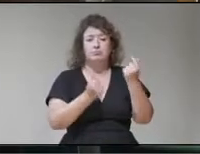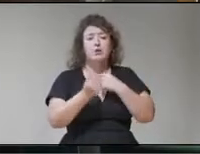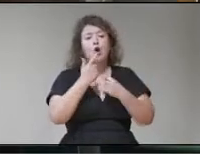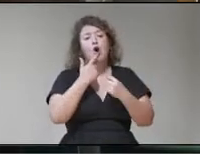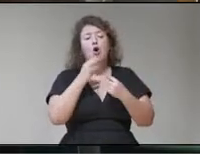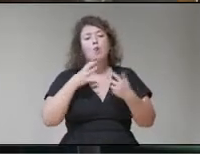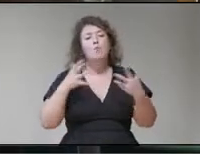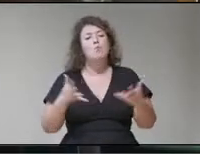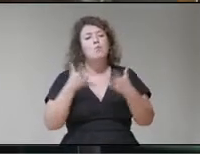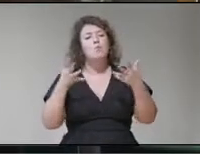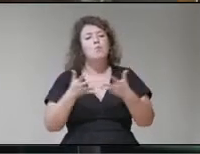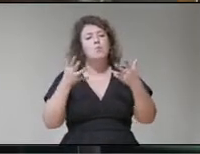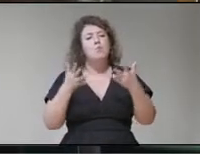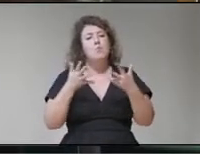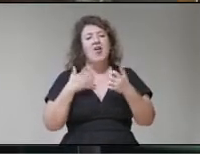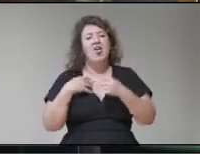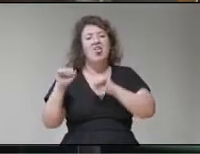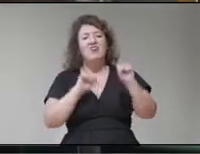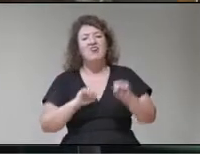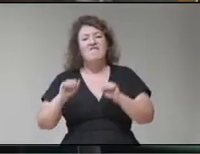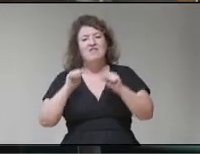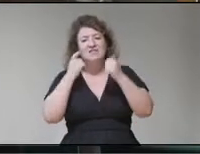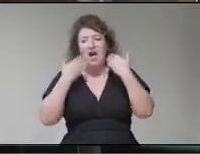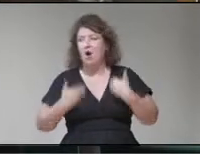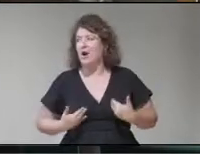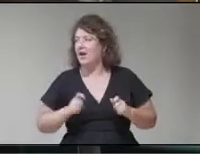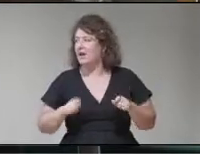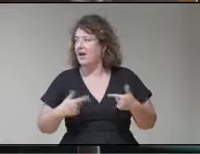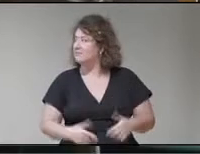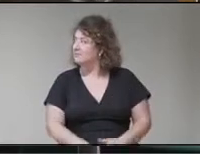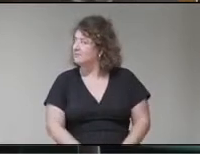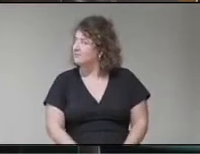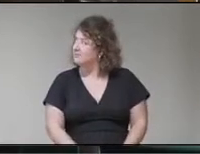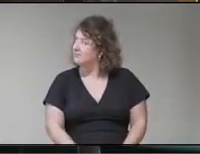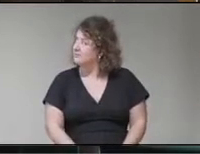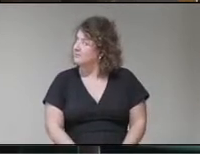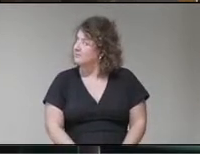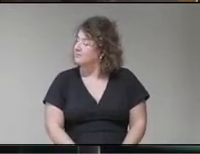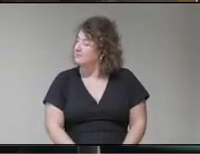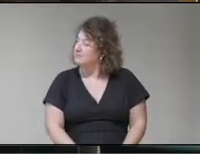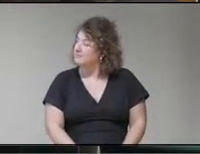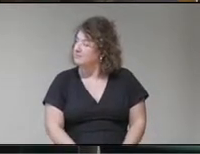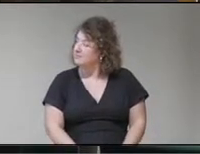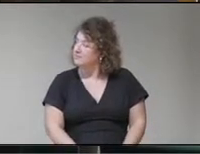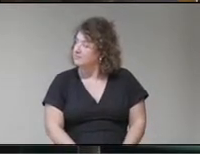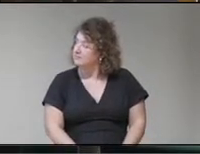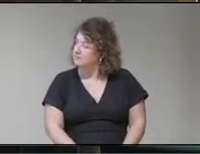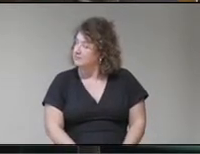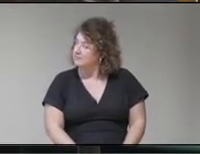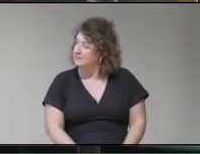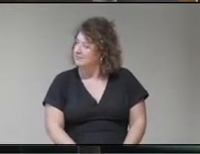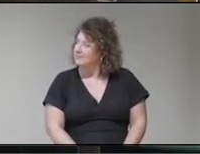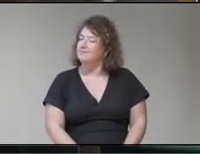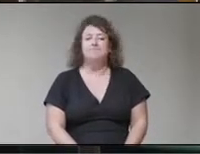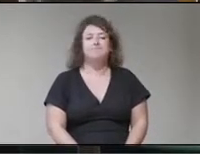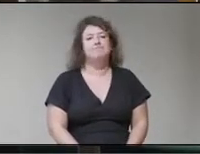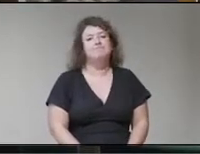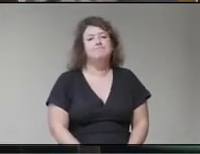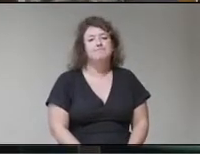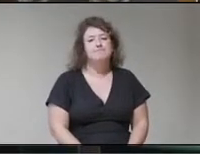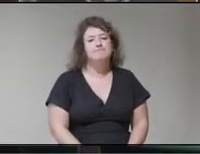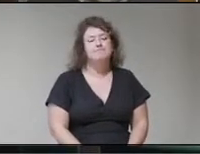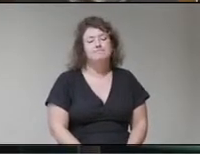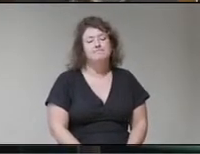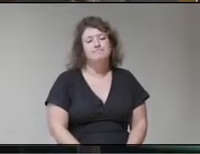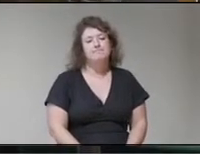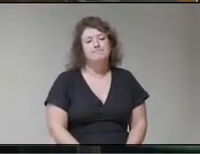potenciación de la defensa orgánica. Anda, mira. Bien, vamos a ver. Aquí.